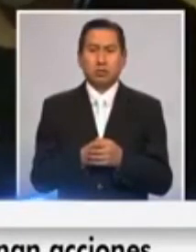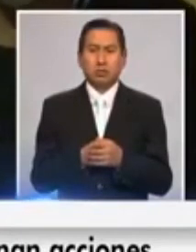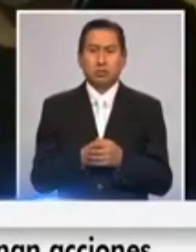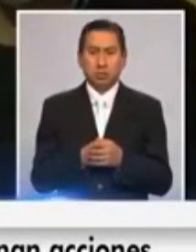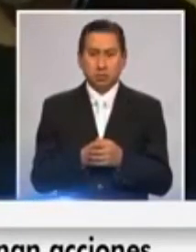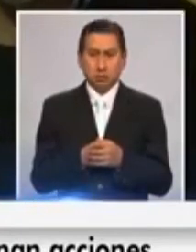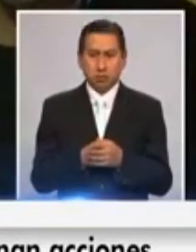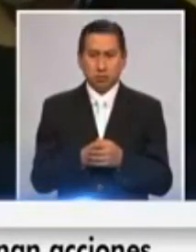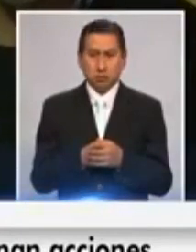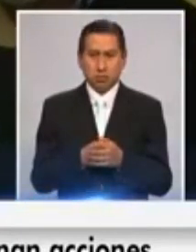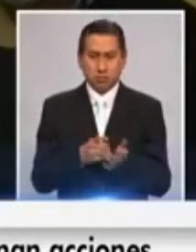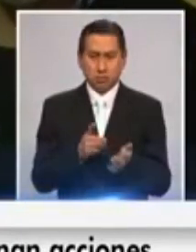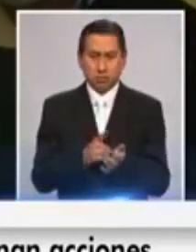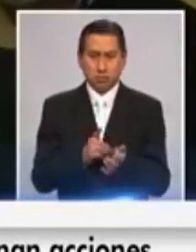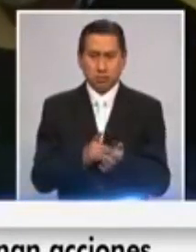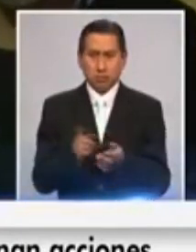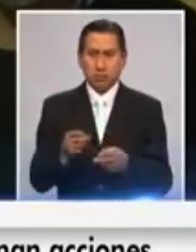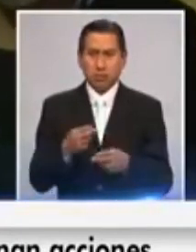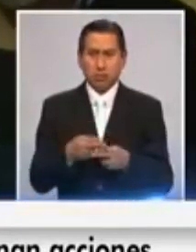Montes,